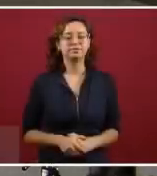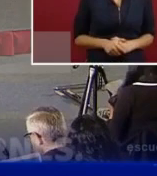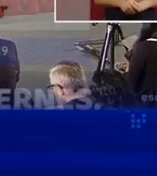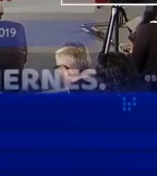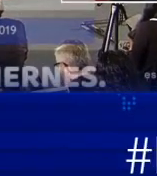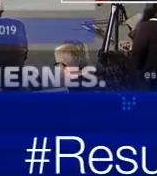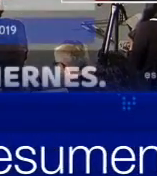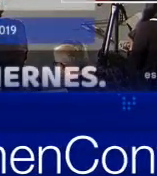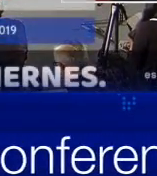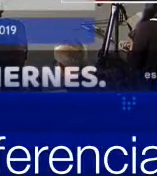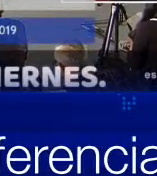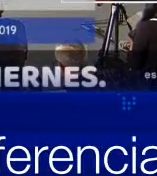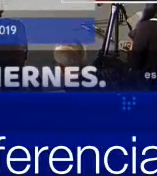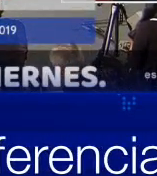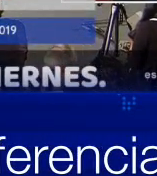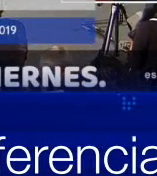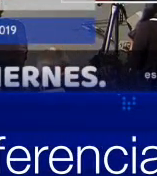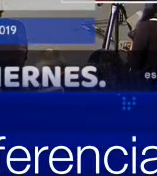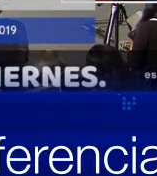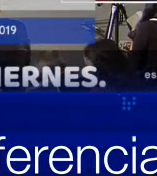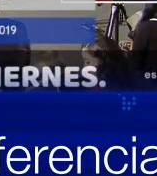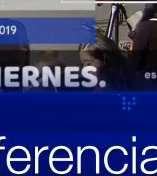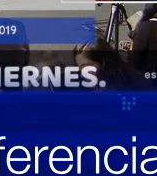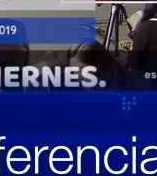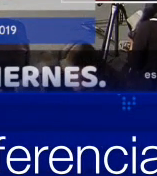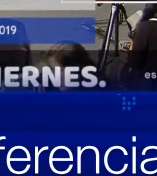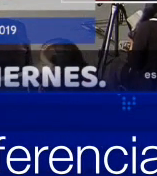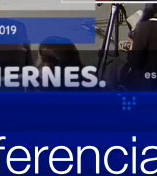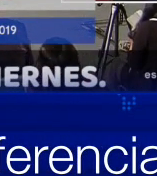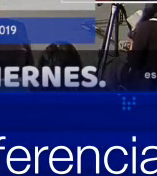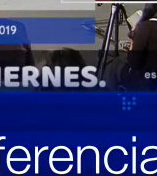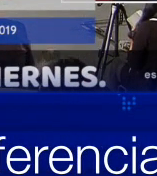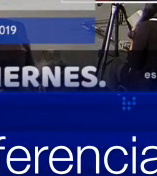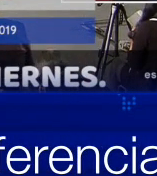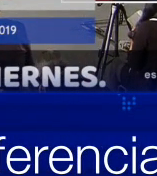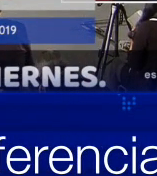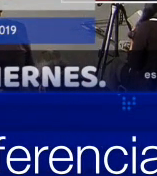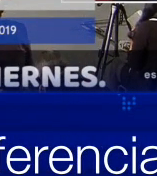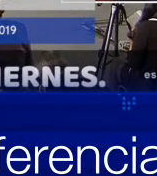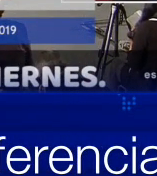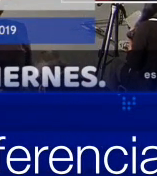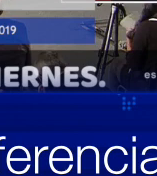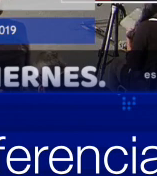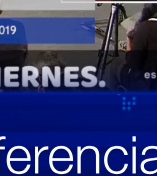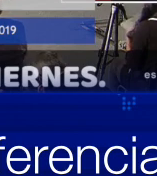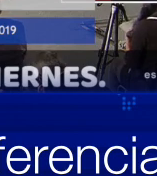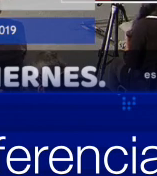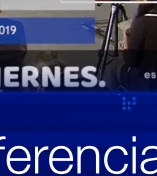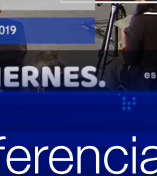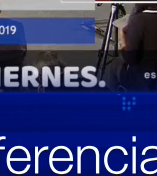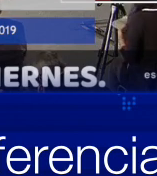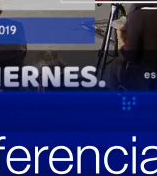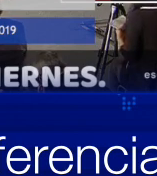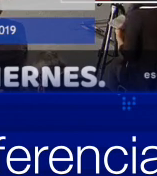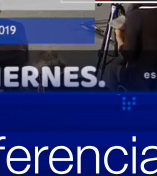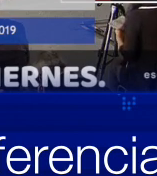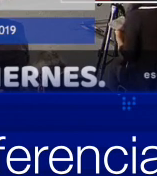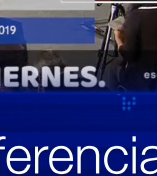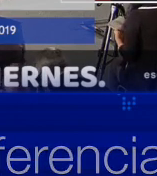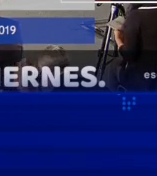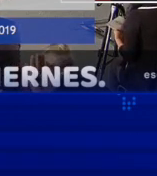Pues vamos a dedicar el día de hoy a contestar todas